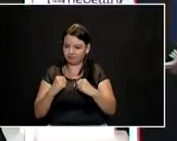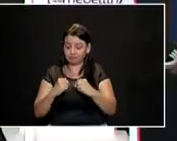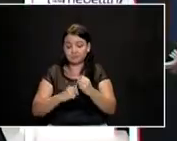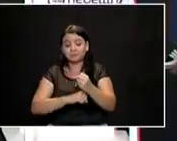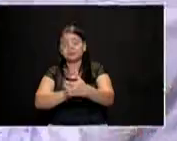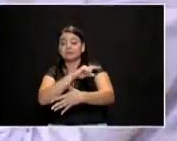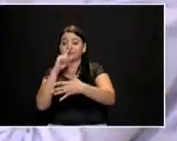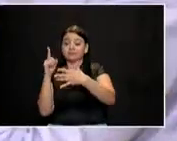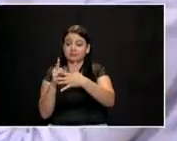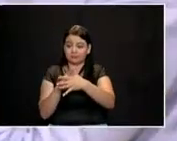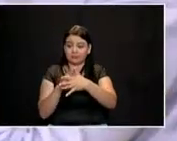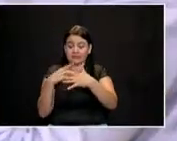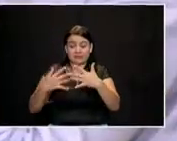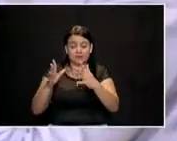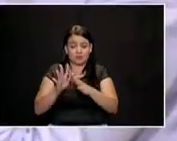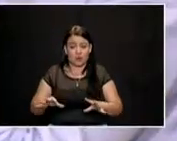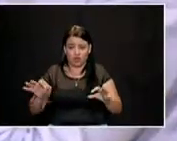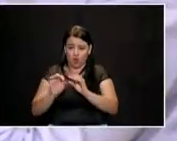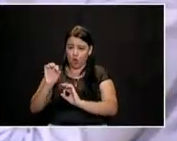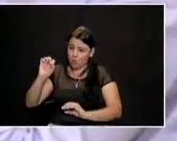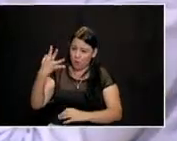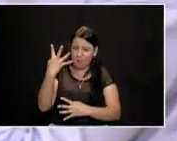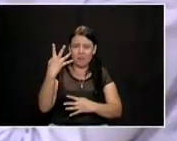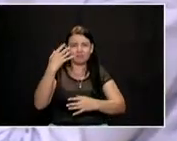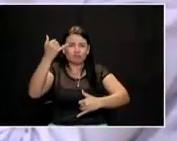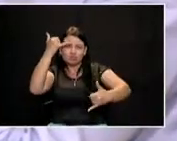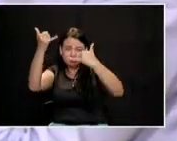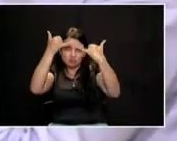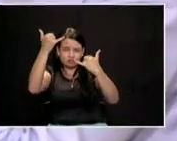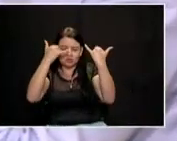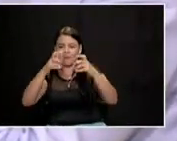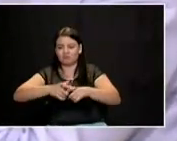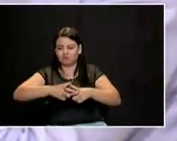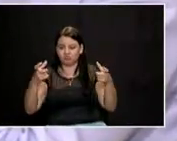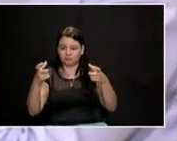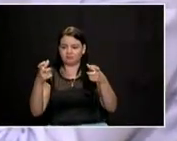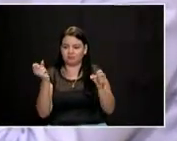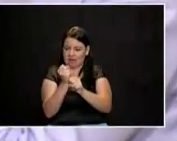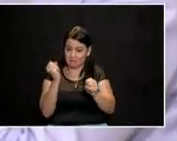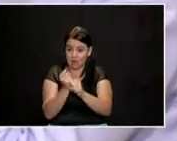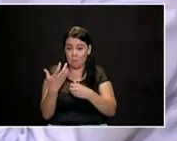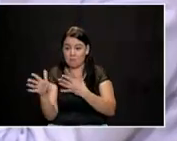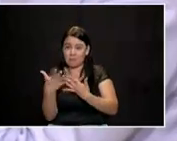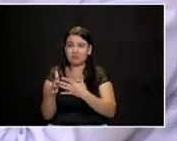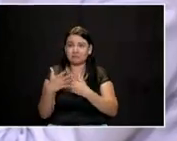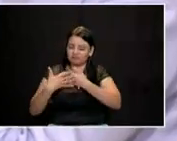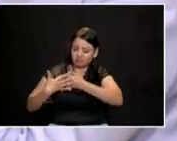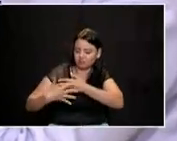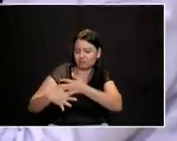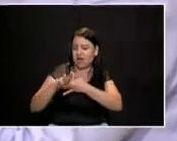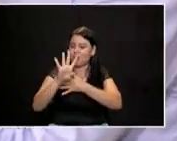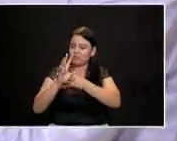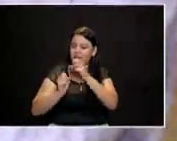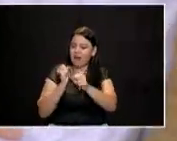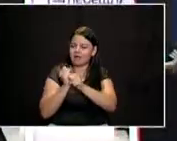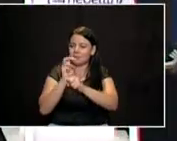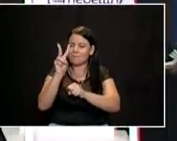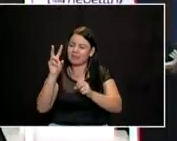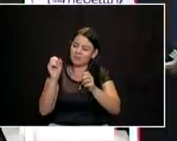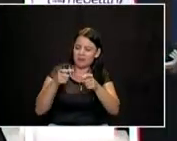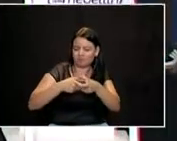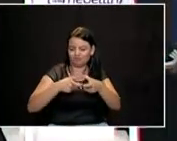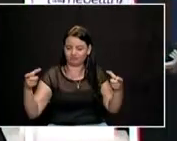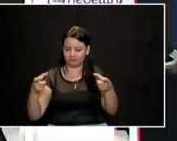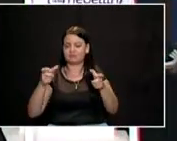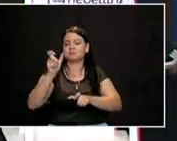quinto, la cuarta revolución industrial, que para los próximos años va a demandar de 20.000 nuevos puestos de trabajo. Muchas gracias,